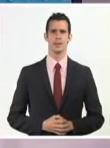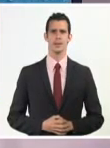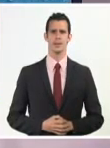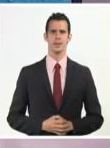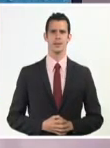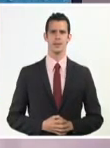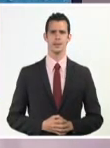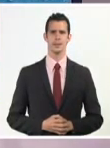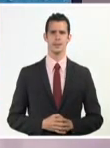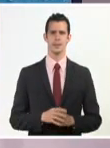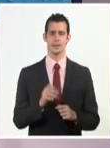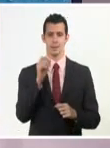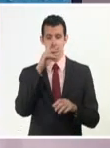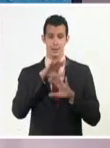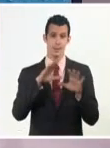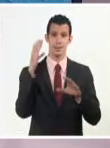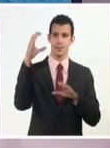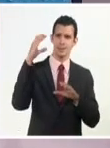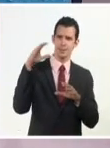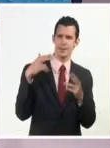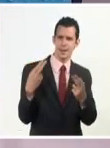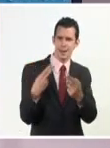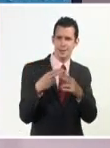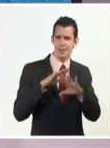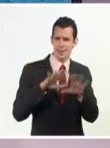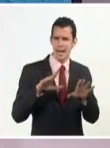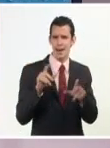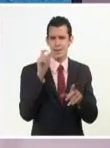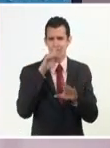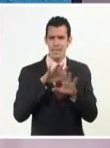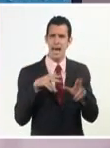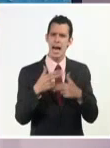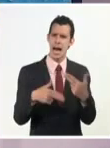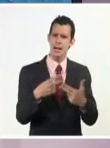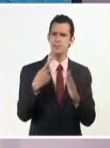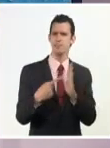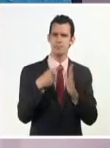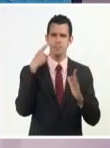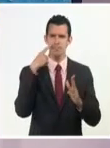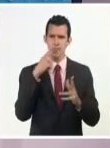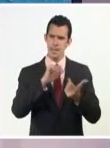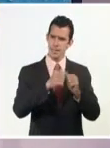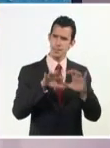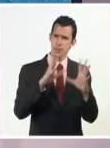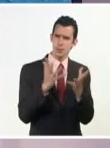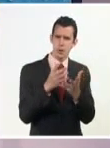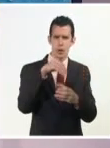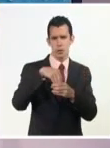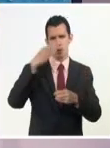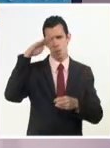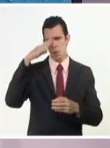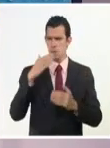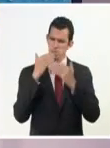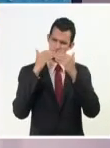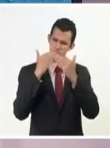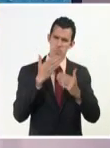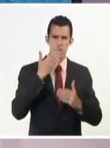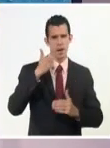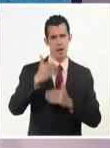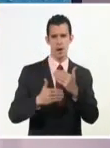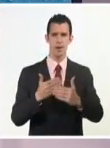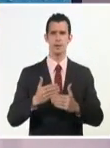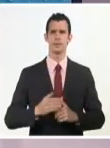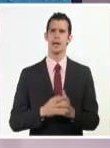que los resultados de nuestra delegación ratifican la solidez del movimiento deportivo cubano. Sin embargo, algunos deportes